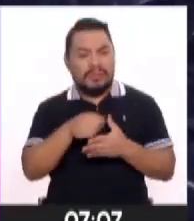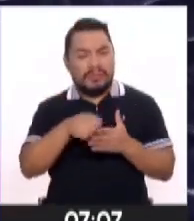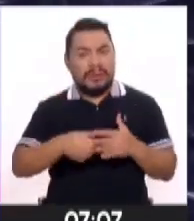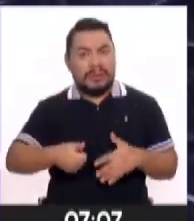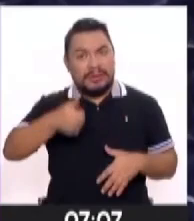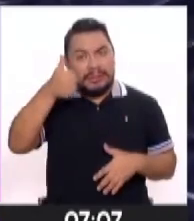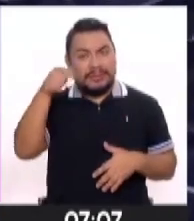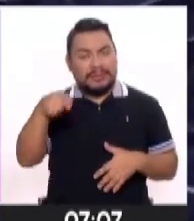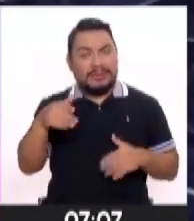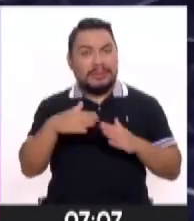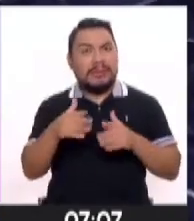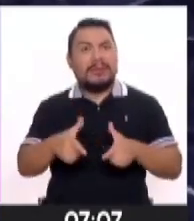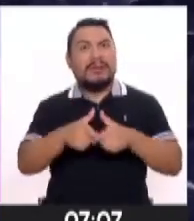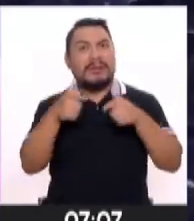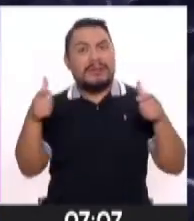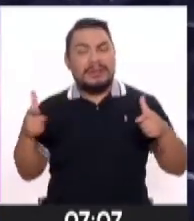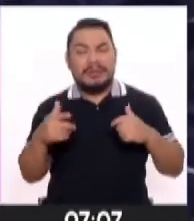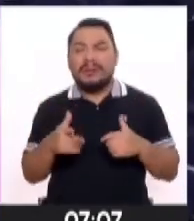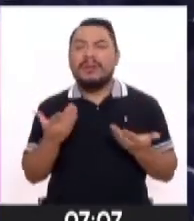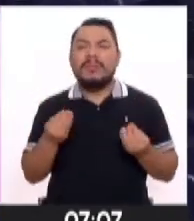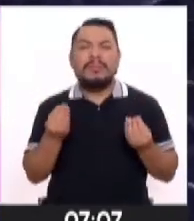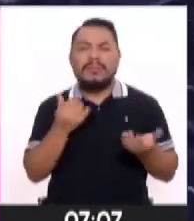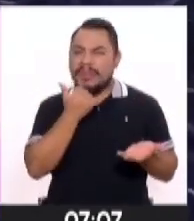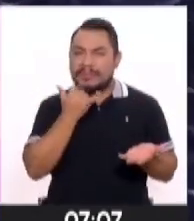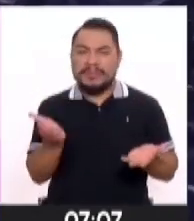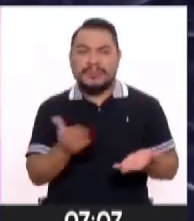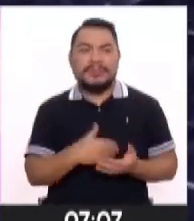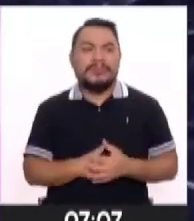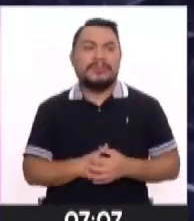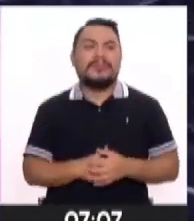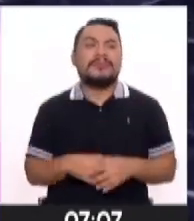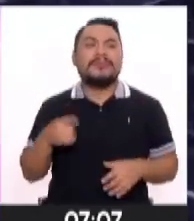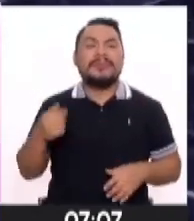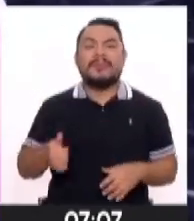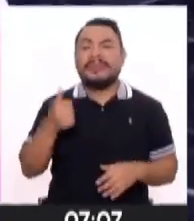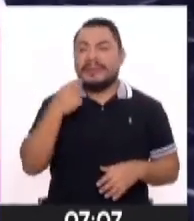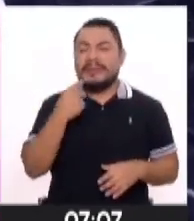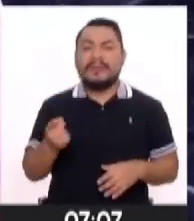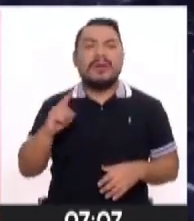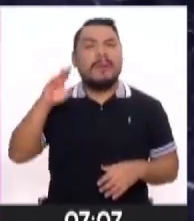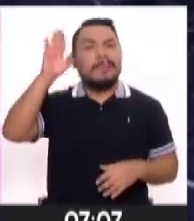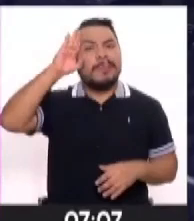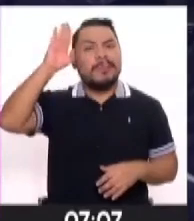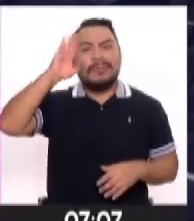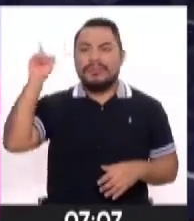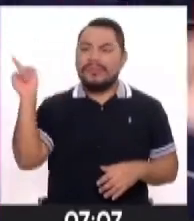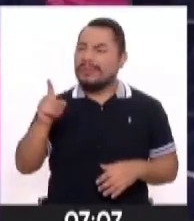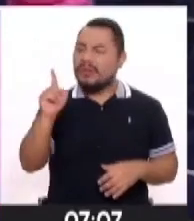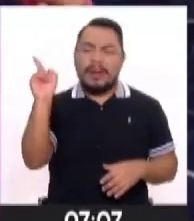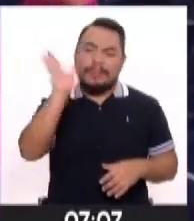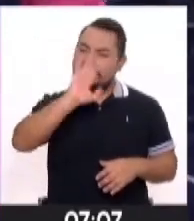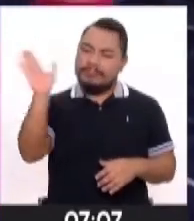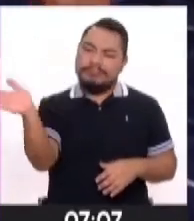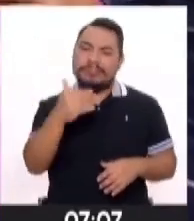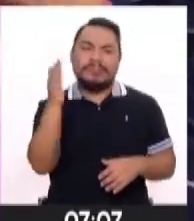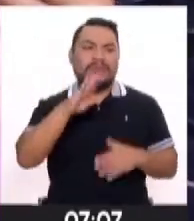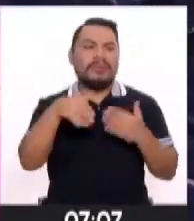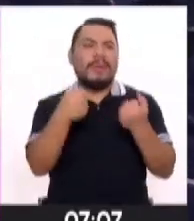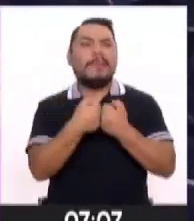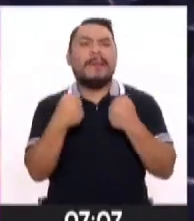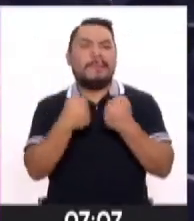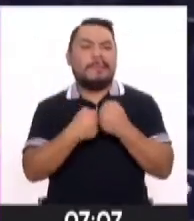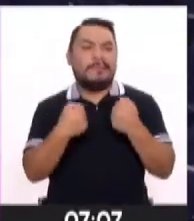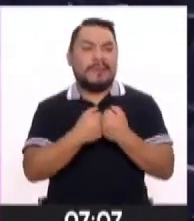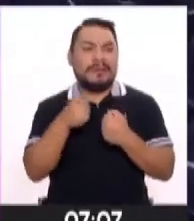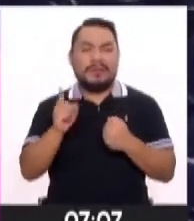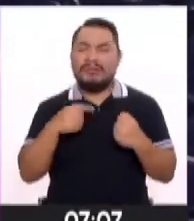de esta casona donde ustedes vivían? Feo nos ha tratado, vino los policías, nos ha botado todas las cosas, nos ha pegado a todos los chicos